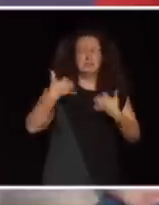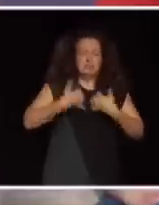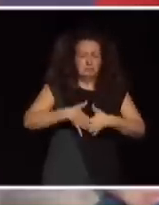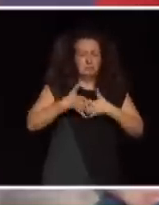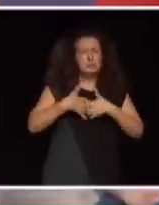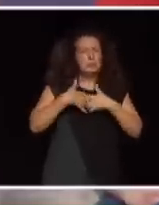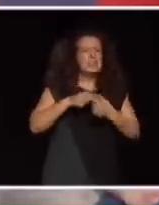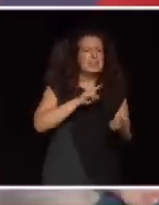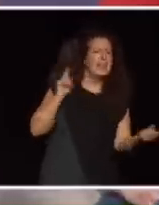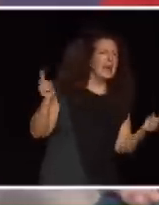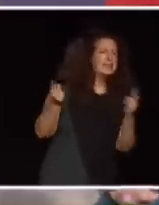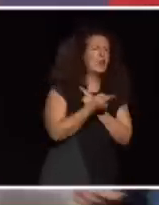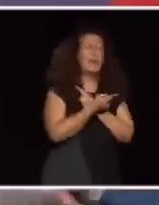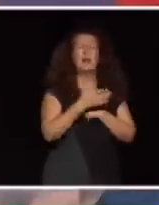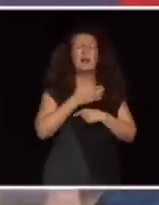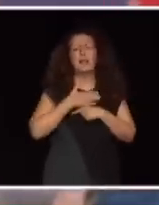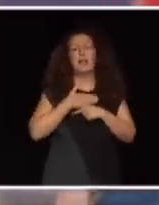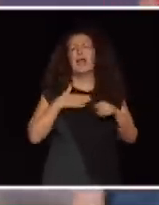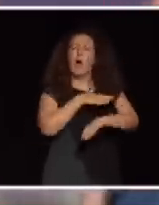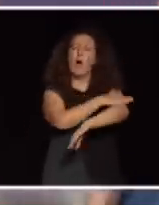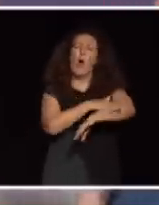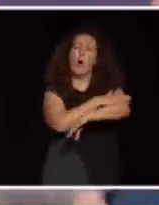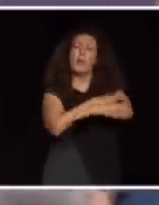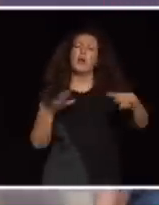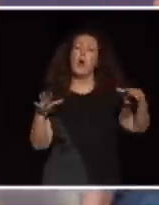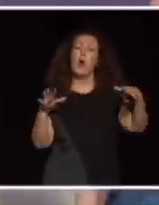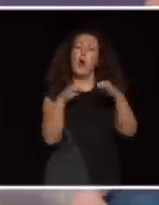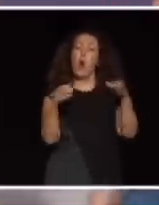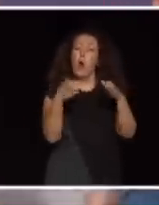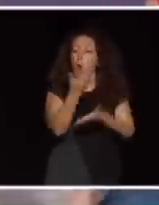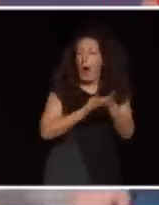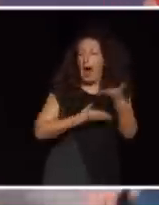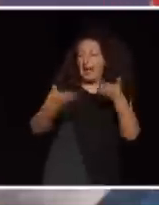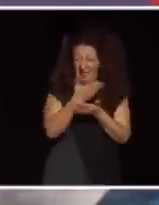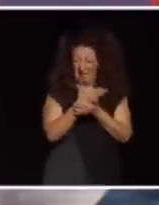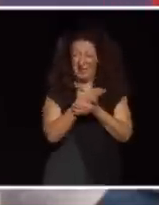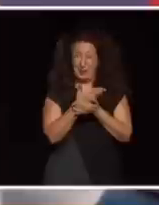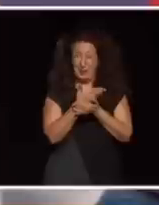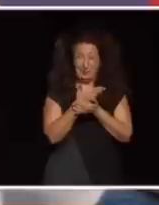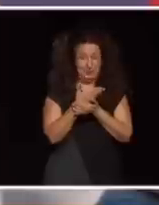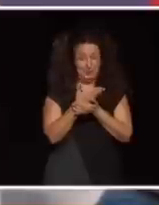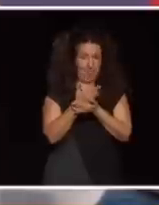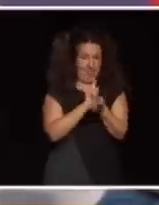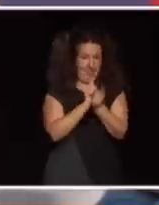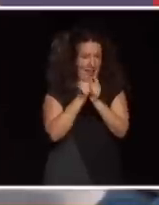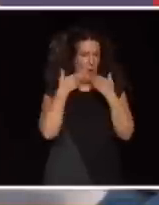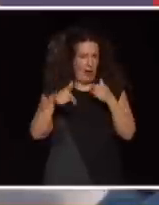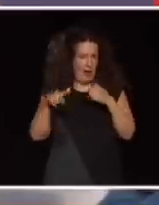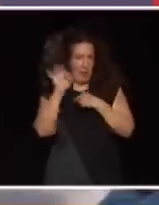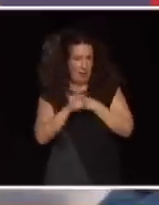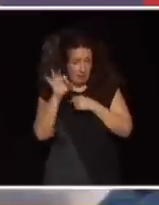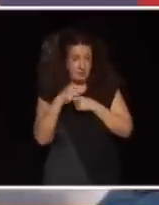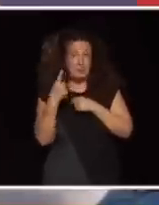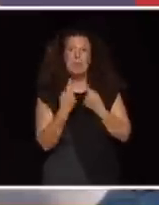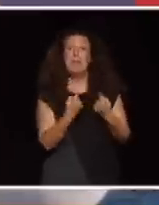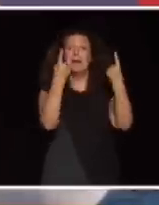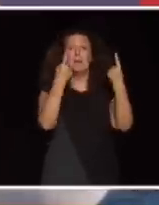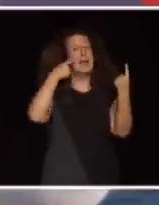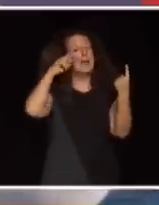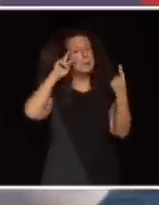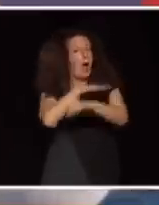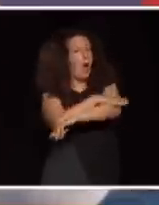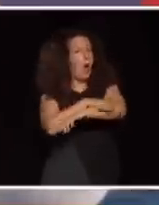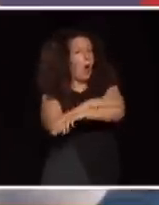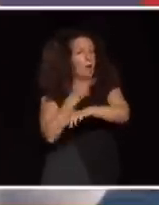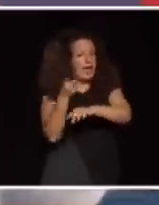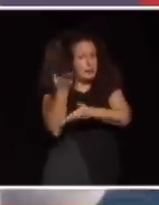transformaciones del gobierno de coalición. Y en esta primera experiencia de gobierno del Estado, creo que hemos